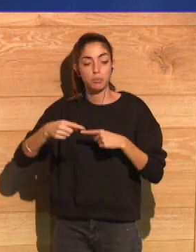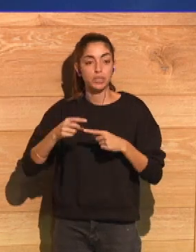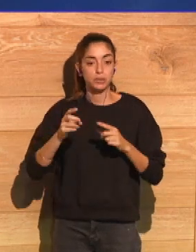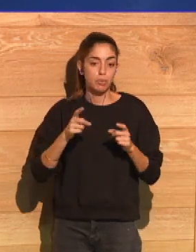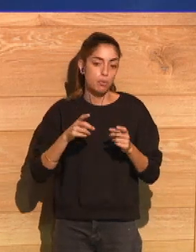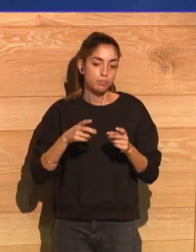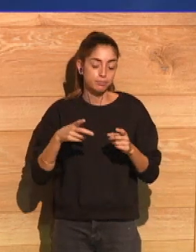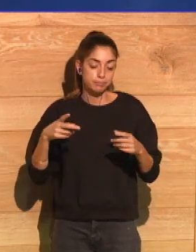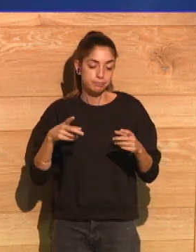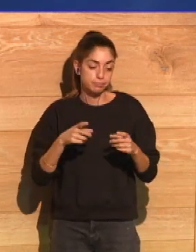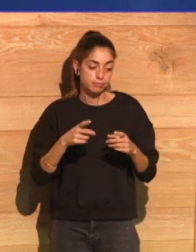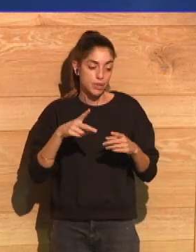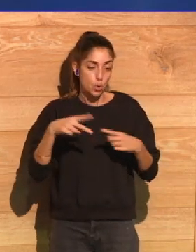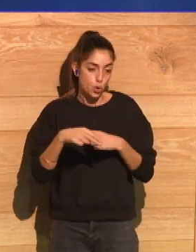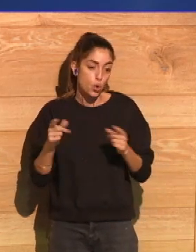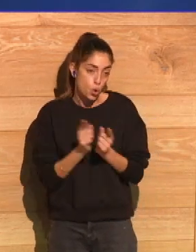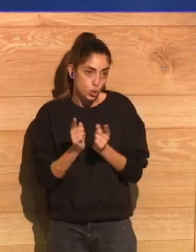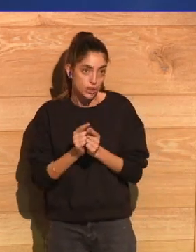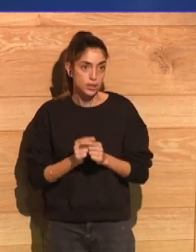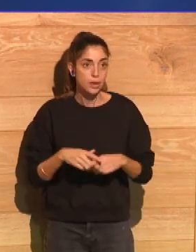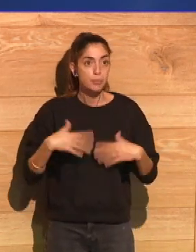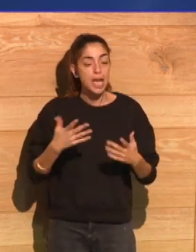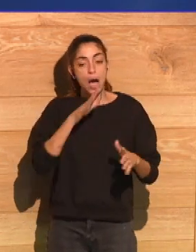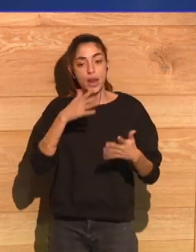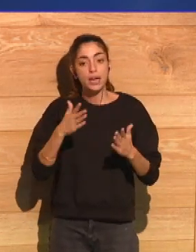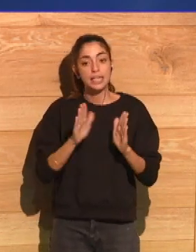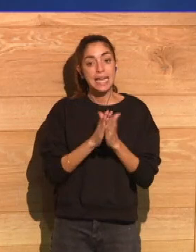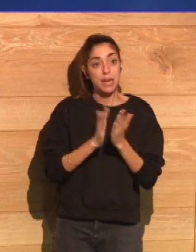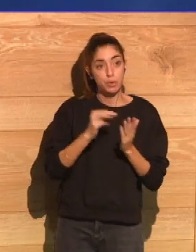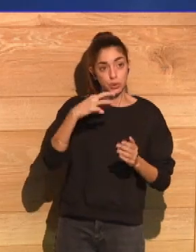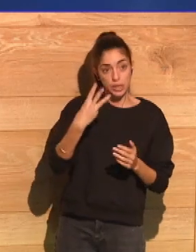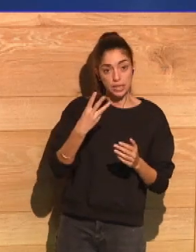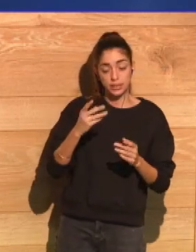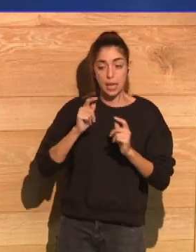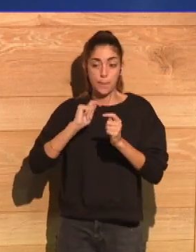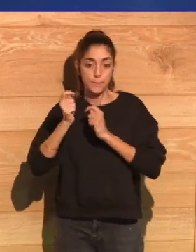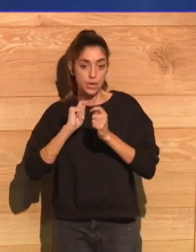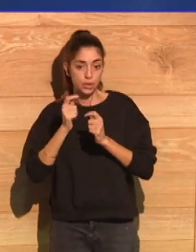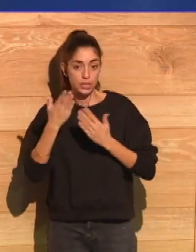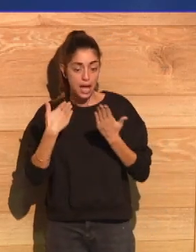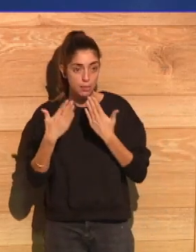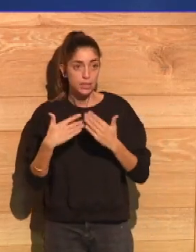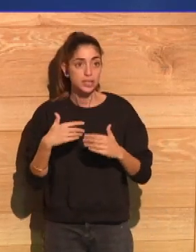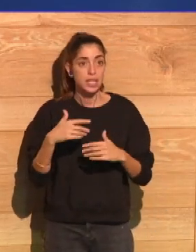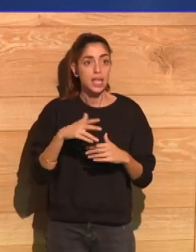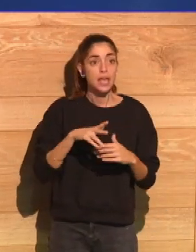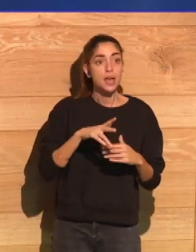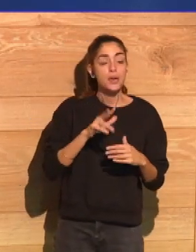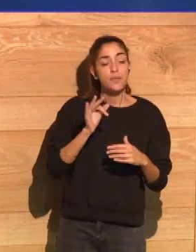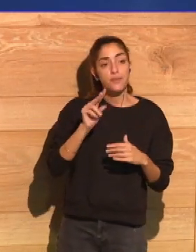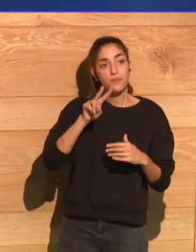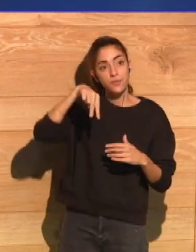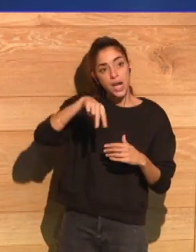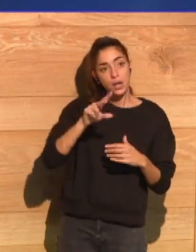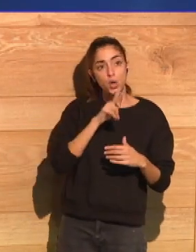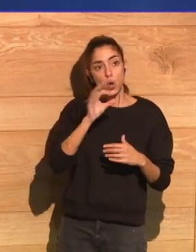De la trilogía, que lo estamos diciendo mucho ahora los periodistas, ¿no? Es el tercer libro de la trilogía, está Fan Home, Eres mi madre y ahora El secreto de la